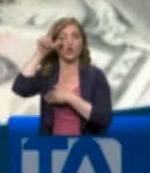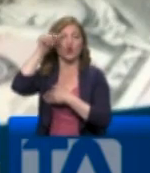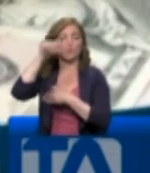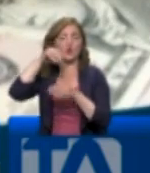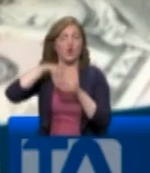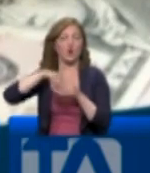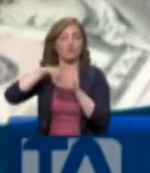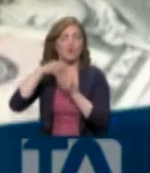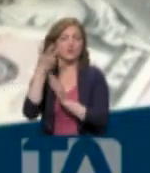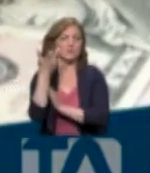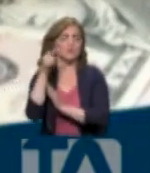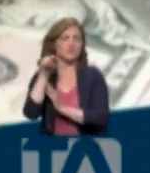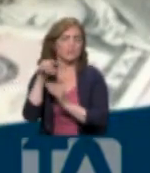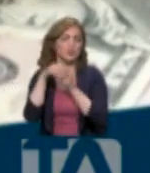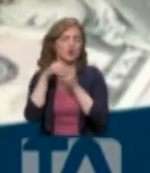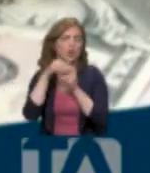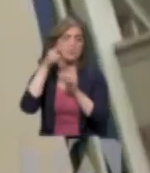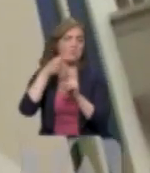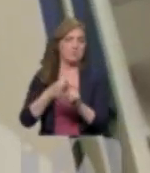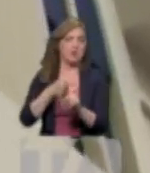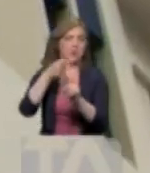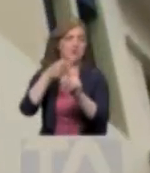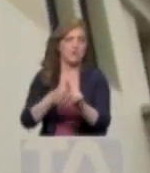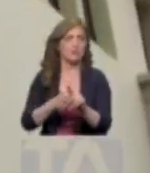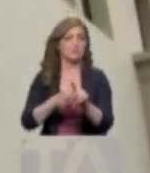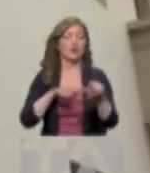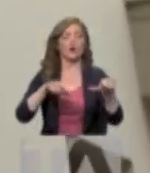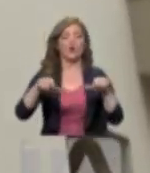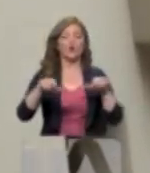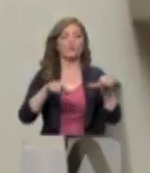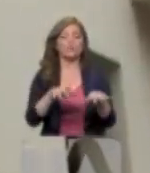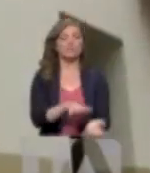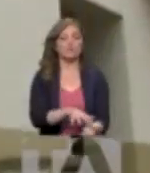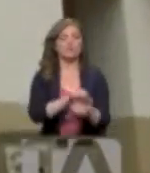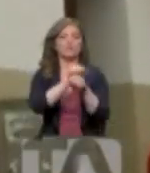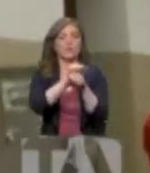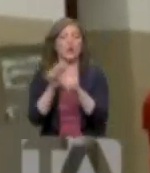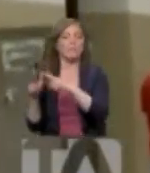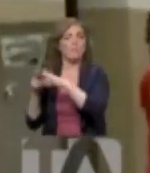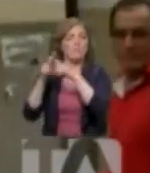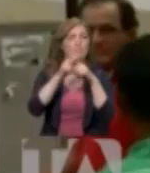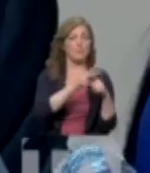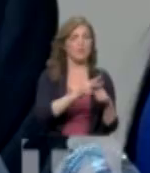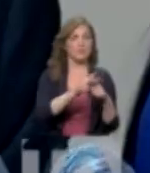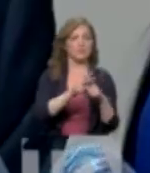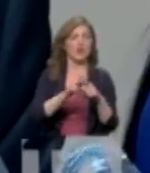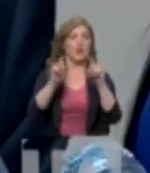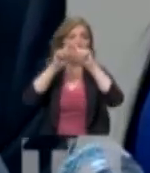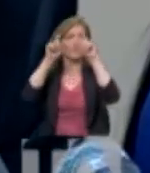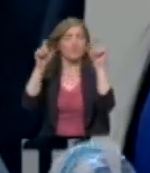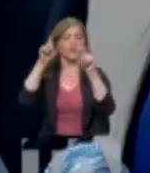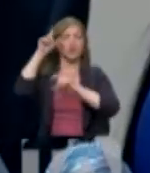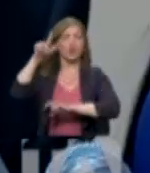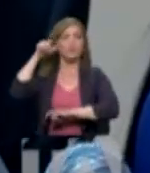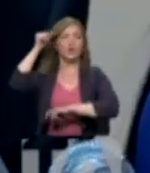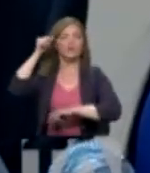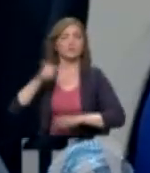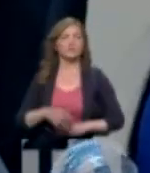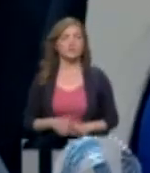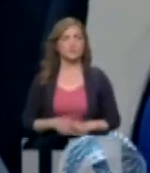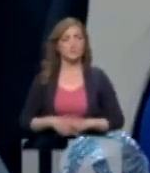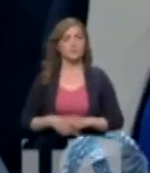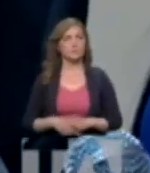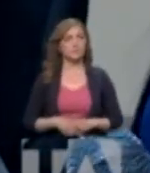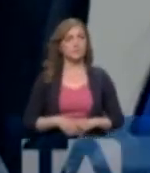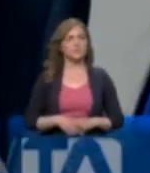ahorra $13,000 mensuales. El espacio actual lo consiguieron en comodato con Inmobiliar. Con el agravante de que la